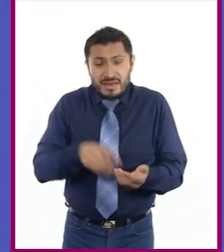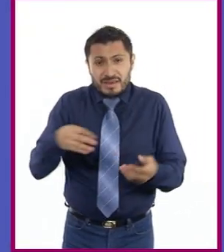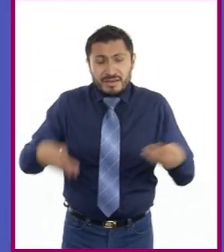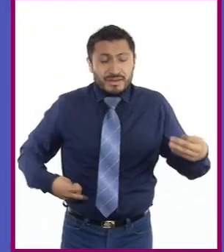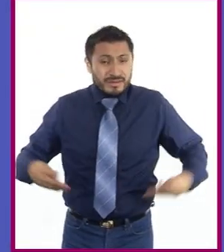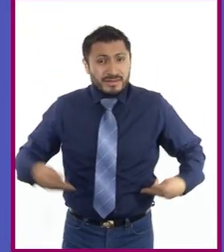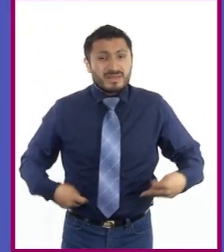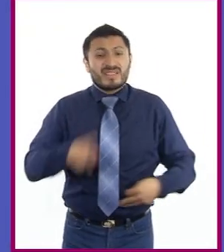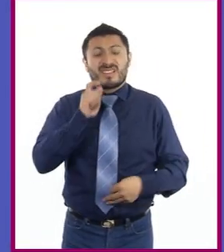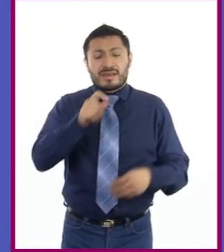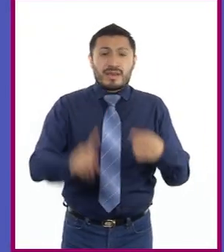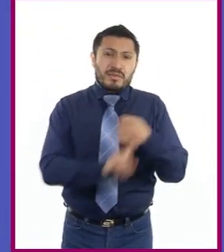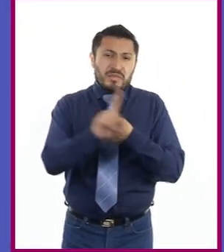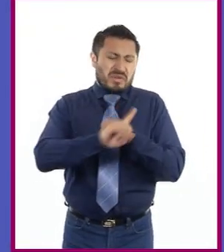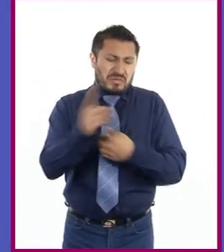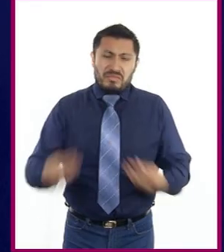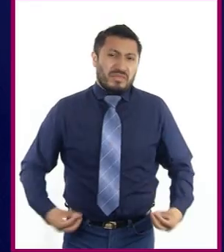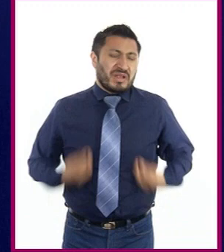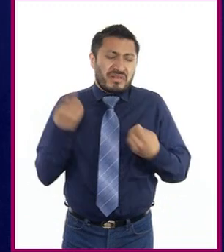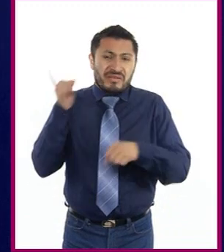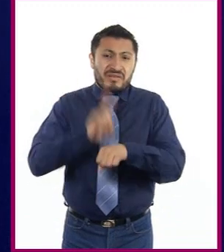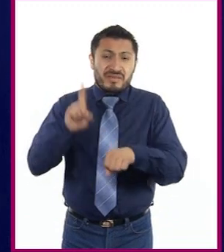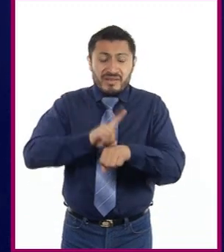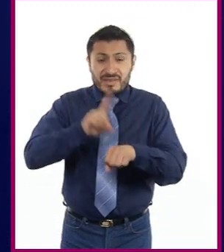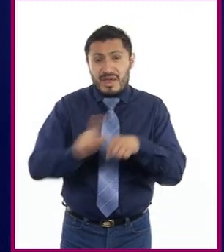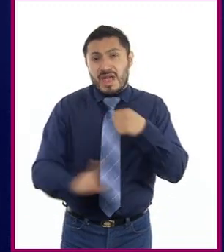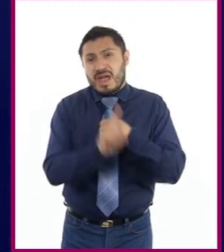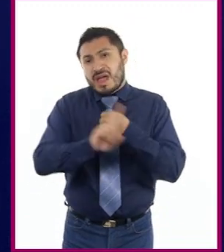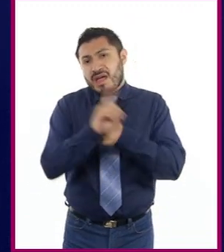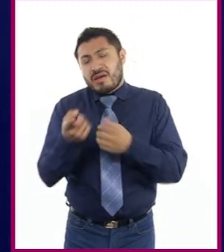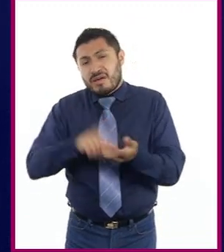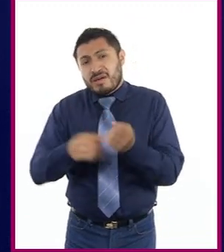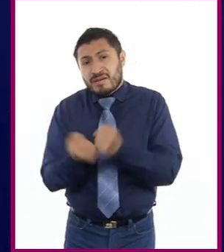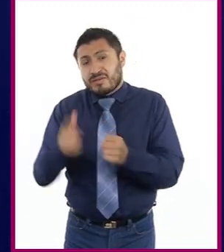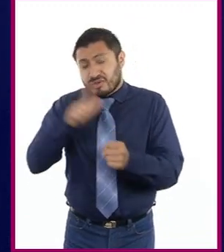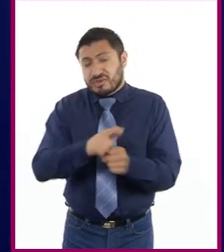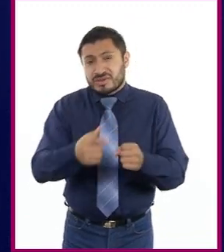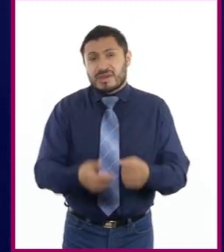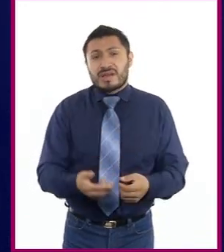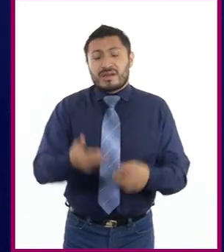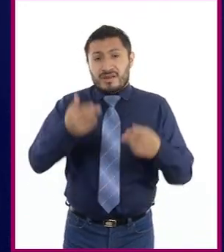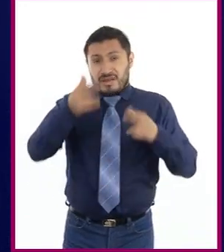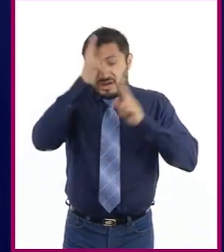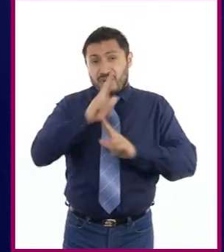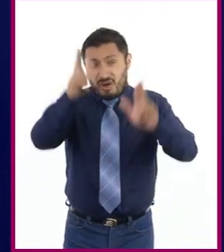los conflictos de la vida cotidiana, los problemas sociales, la honra, el